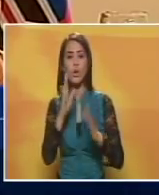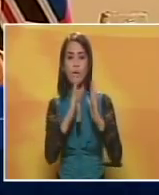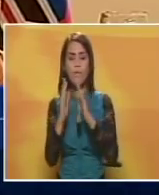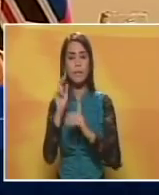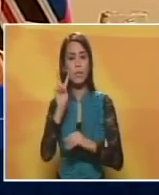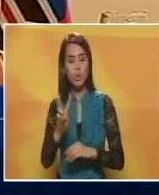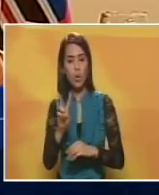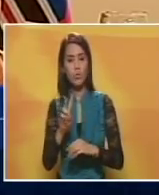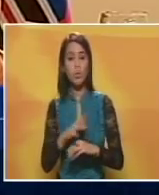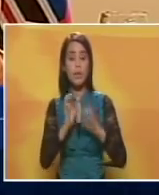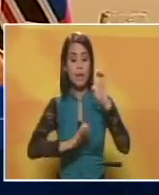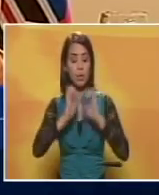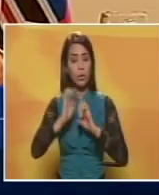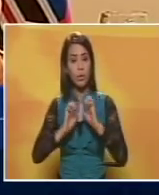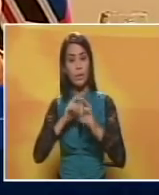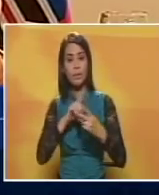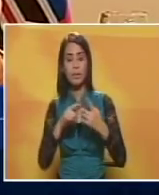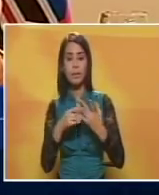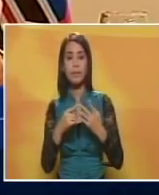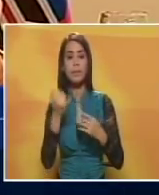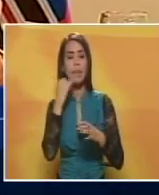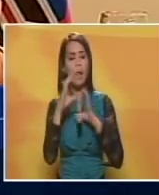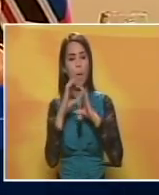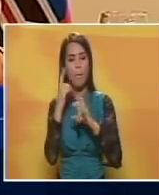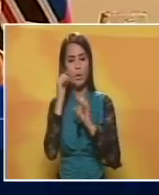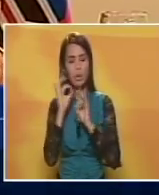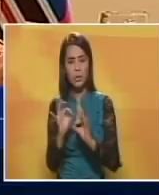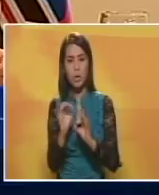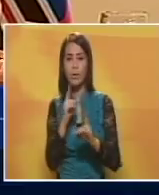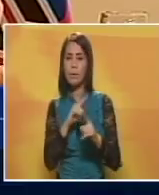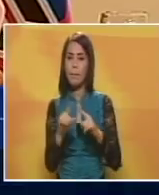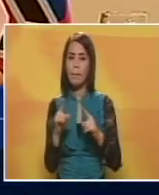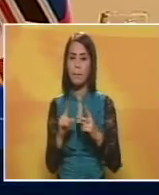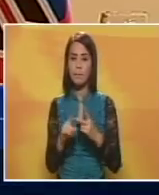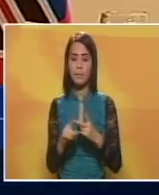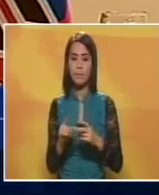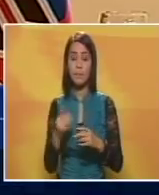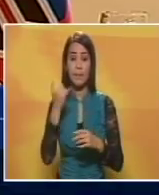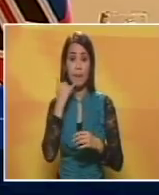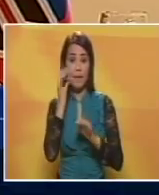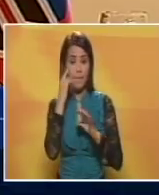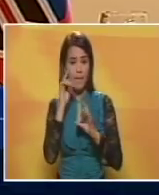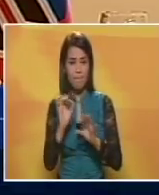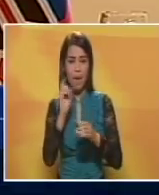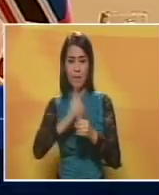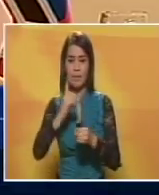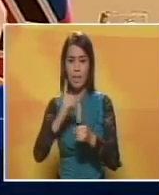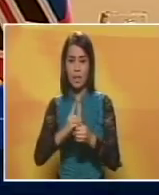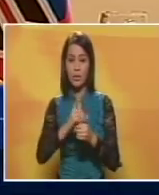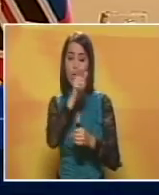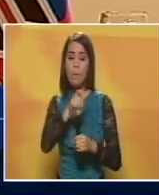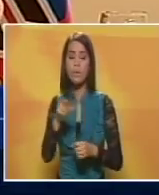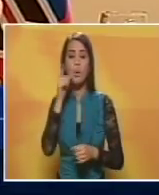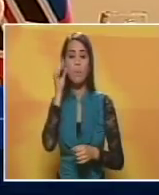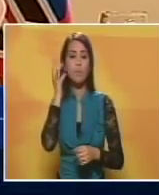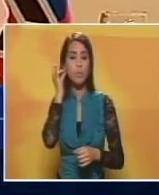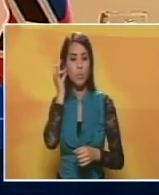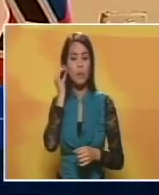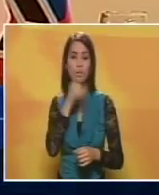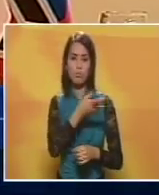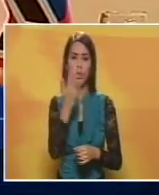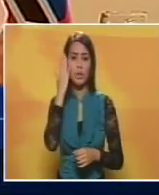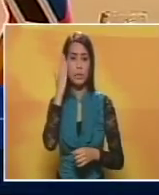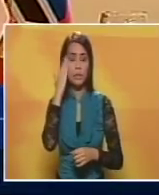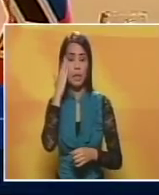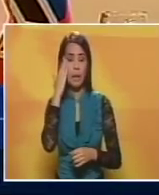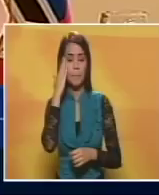la auditoría de telecomunicaciones fase 2, así como la auditoría de datos de electores, que como ustedes